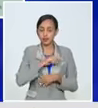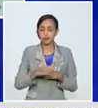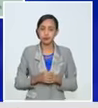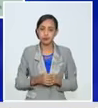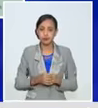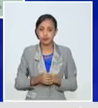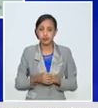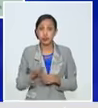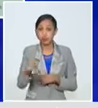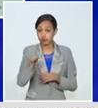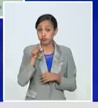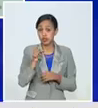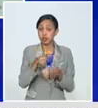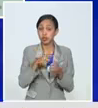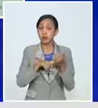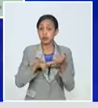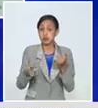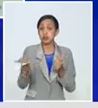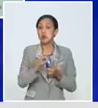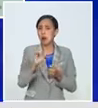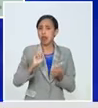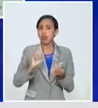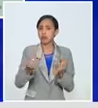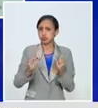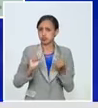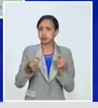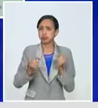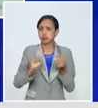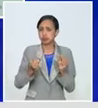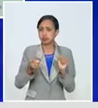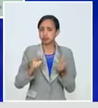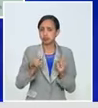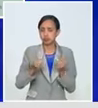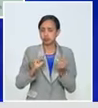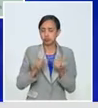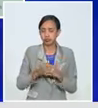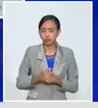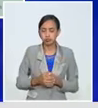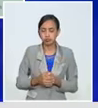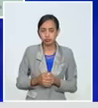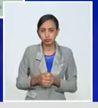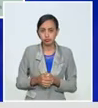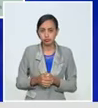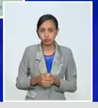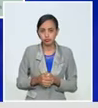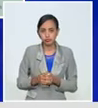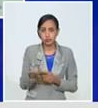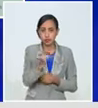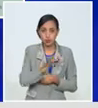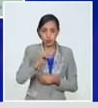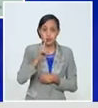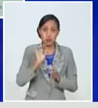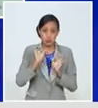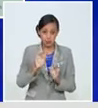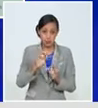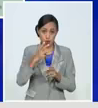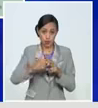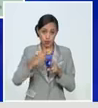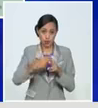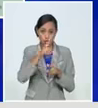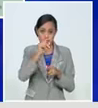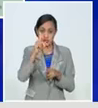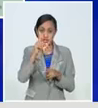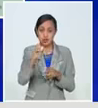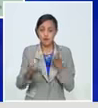que también ha mantenido un control de la pandemia. Del municipio Cienfuegos y